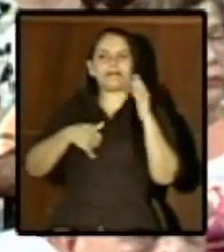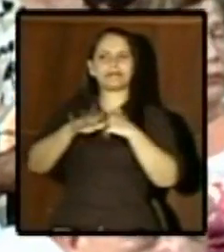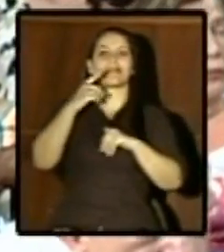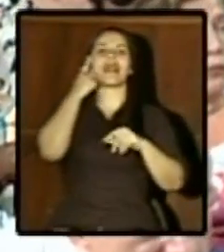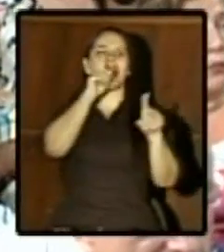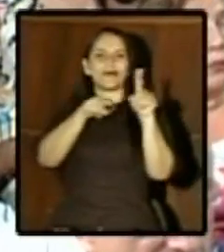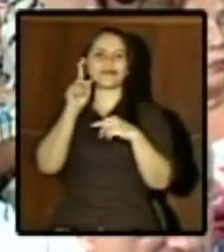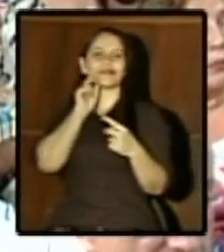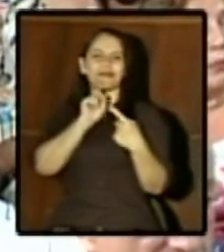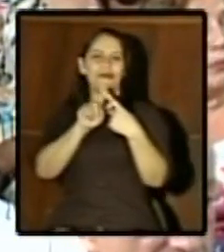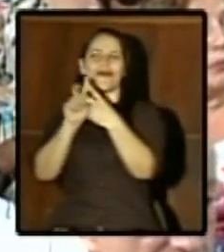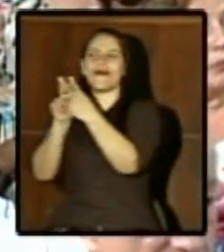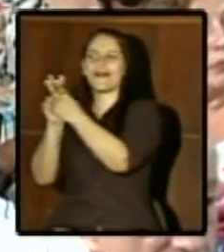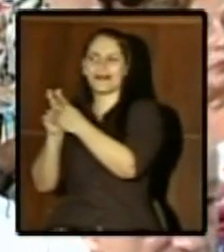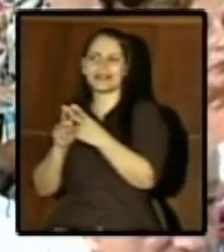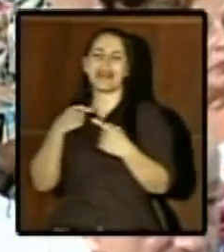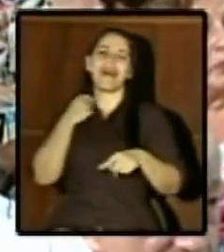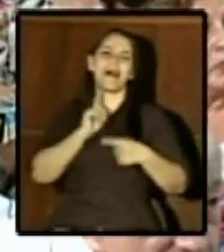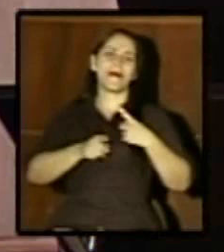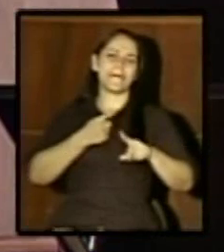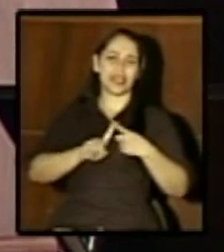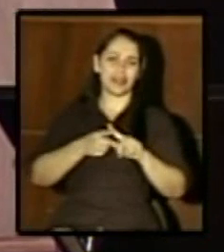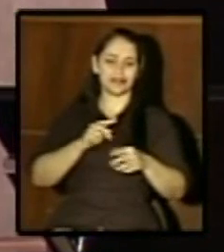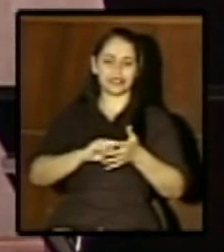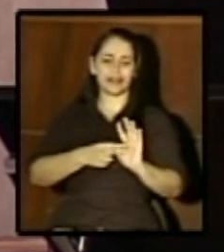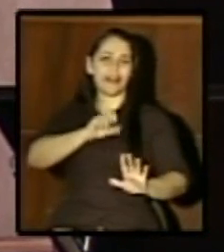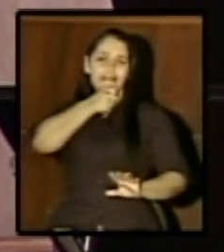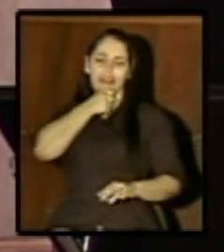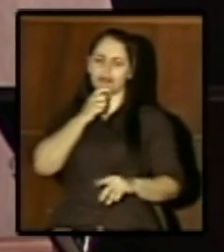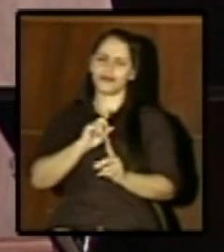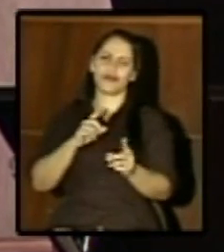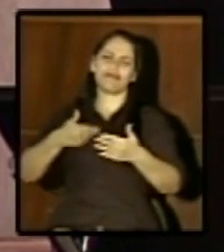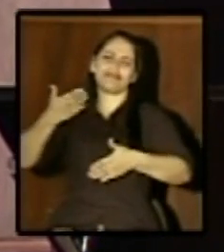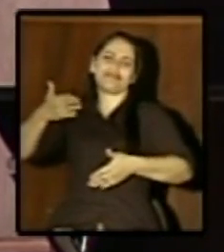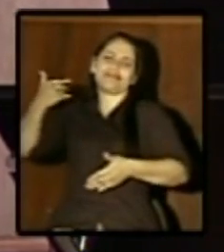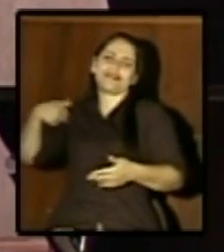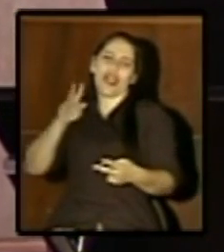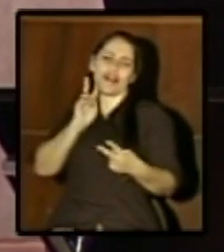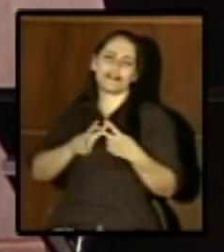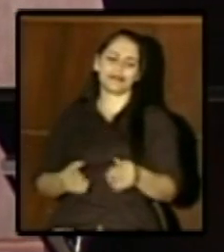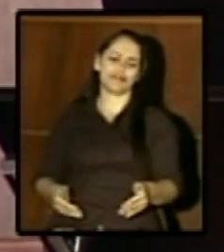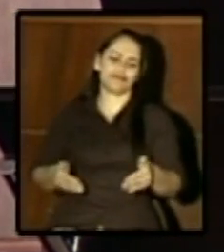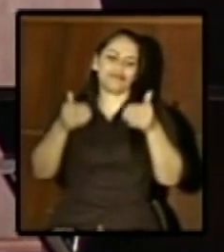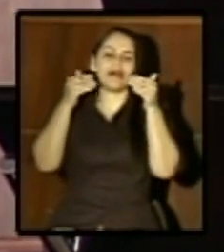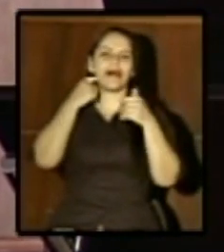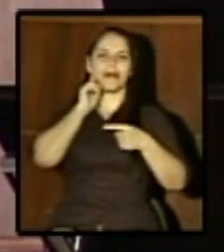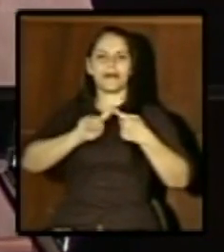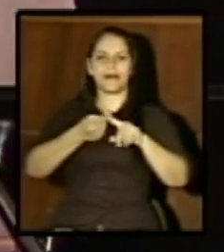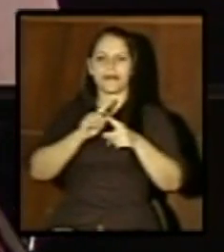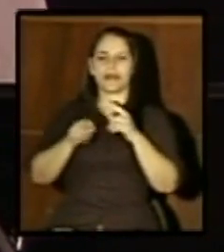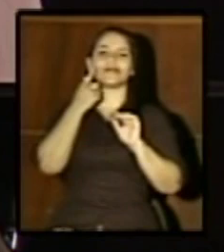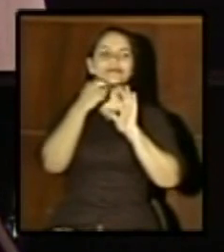con viejos amigos, pues no viejos pues porque sino que nos conocemos hace mucho, unos buenos amigos míos.